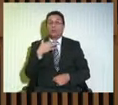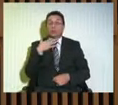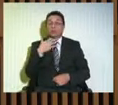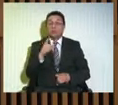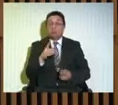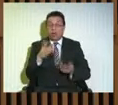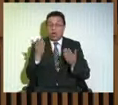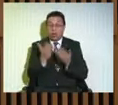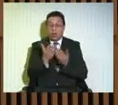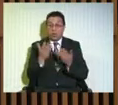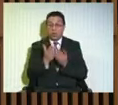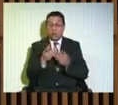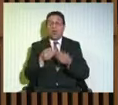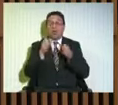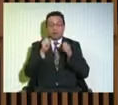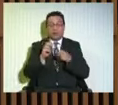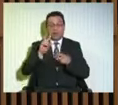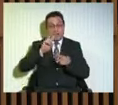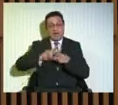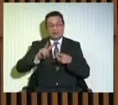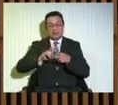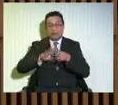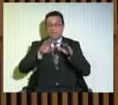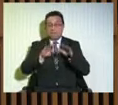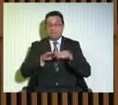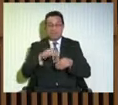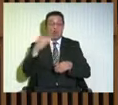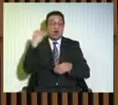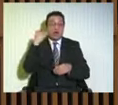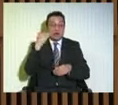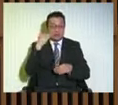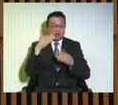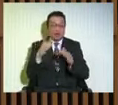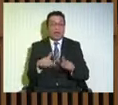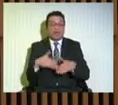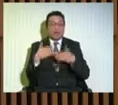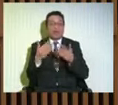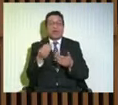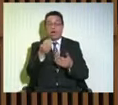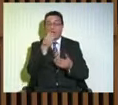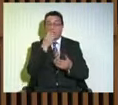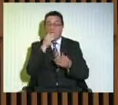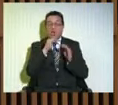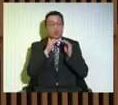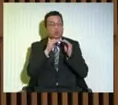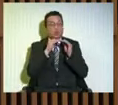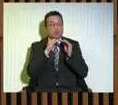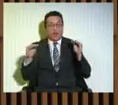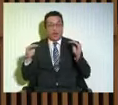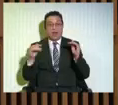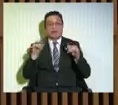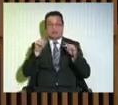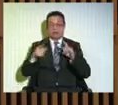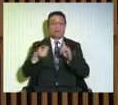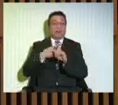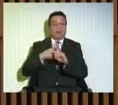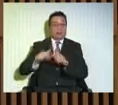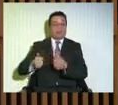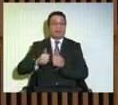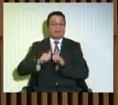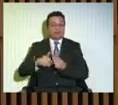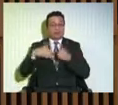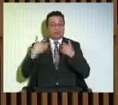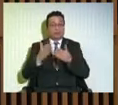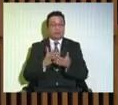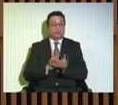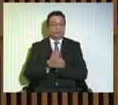los colegios hagan lo mismo y los niños reciban la comida de la misma manera. Es un desafío. Hemos partido